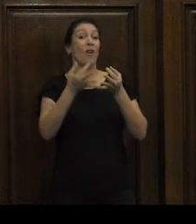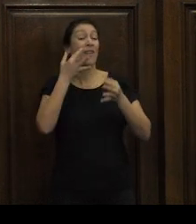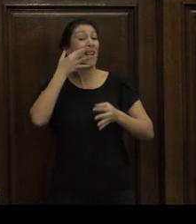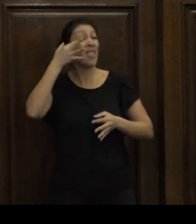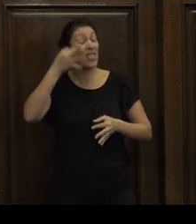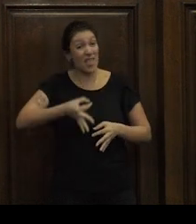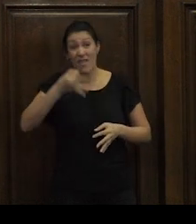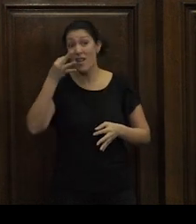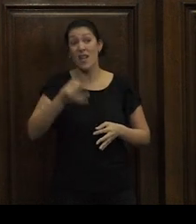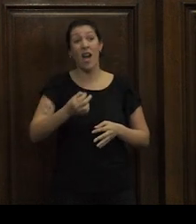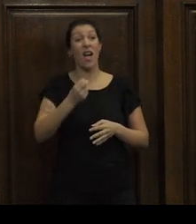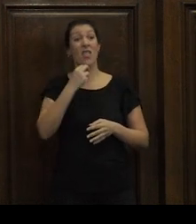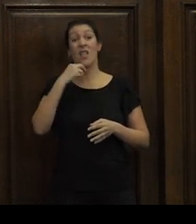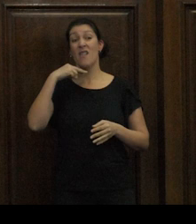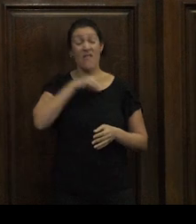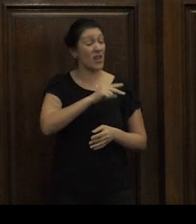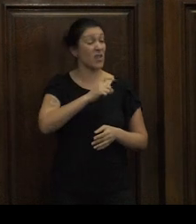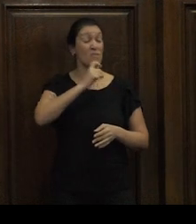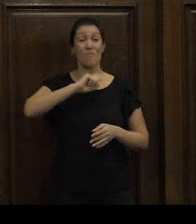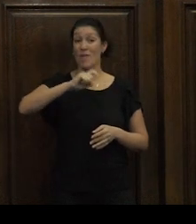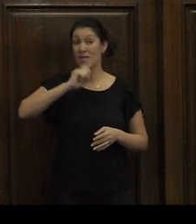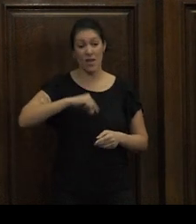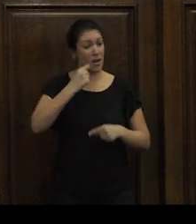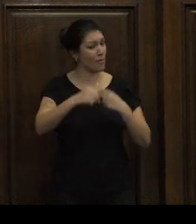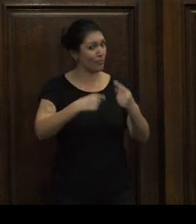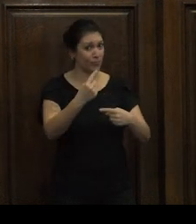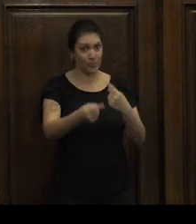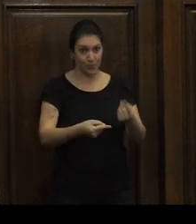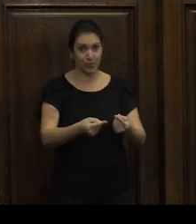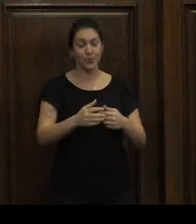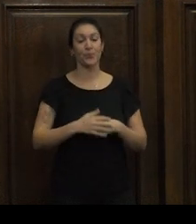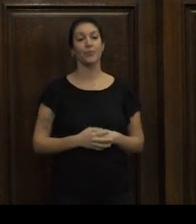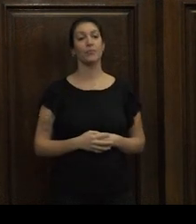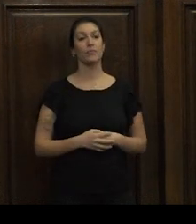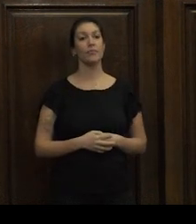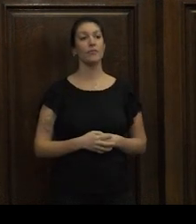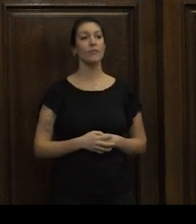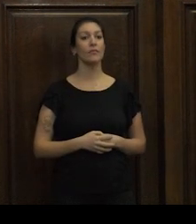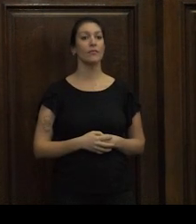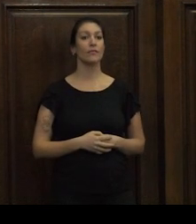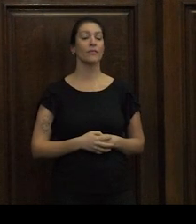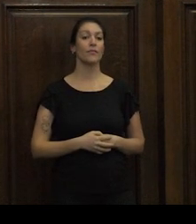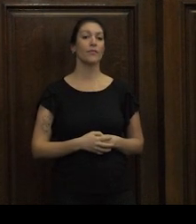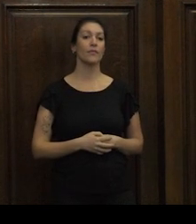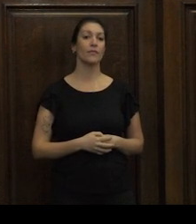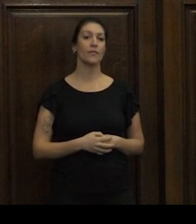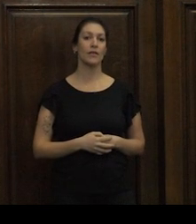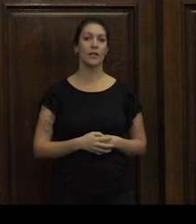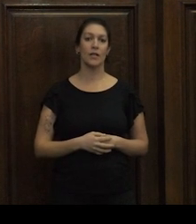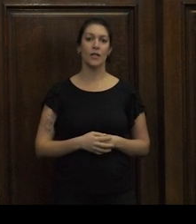post-hipócrita, ¿no? que va en esa dirección. Veamos un poco más, ¿no?